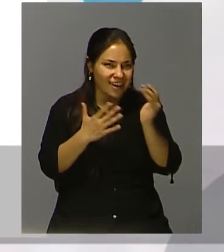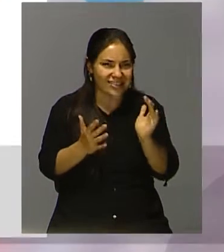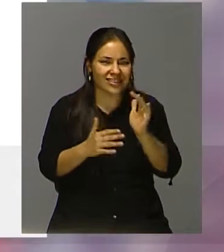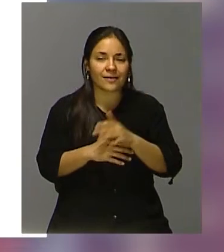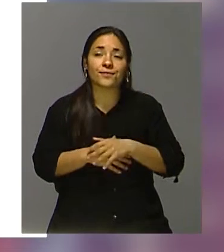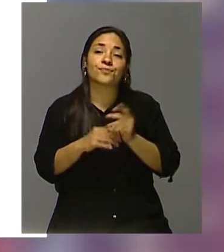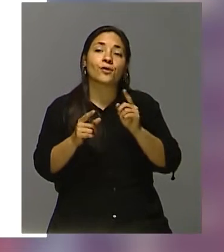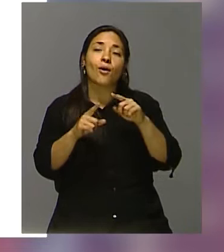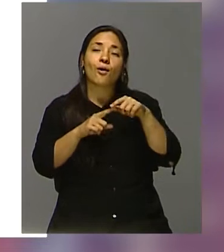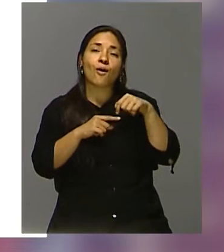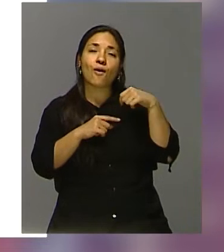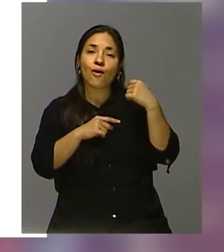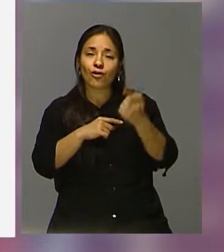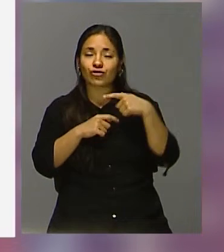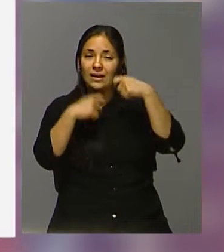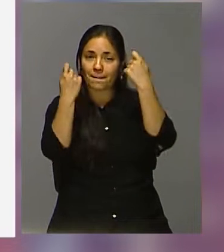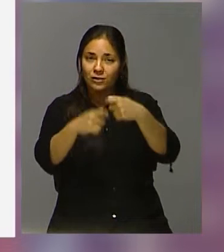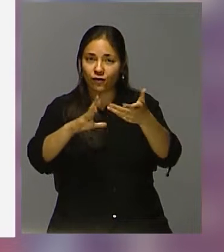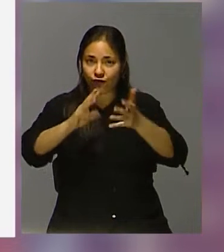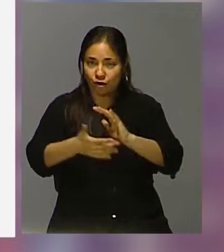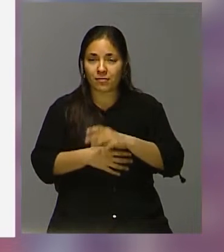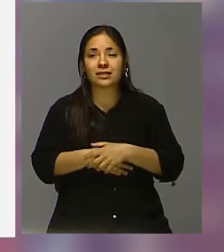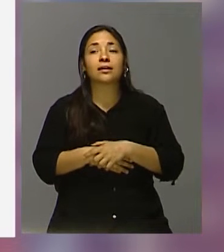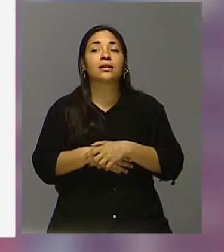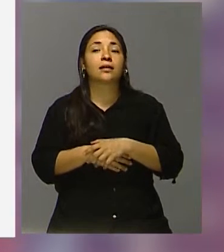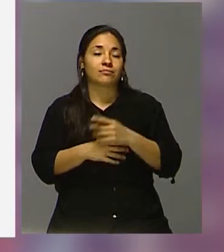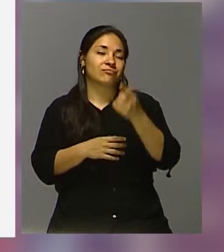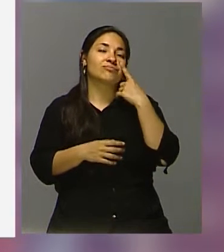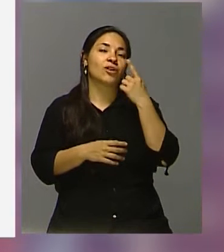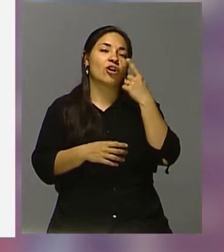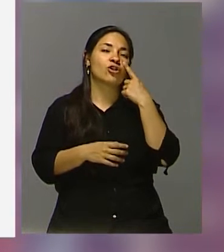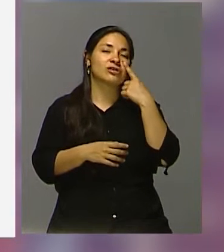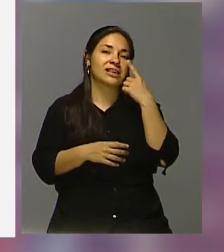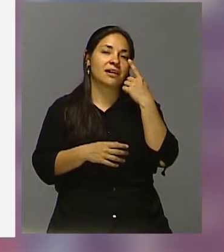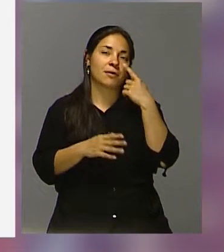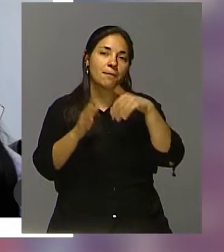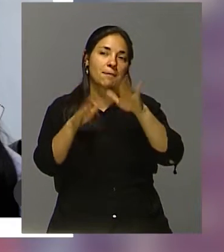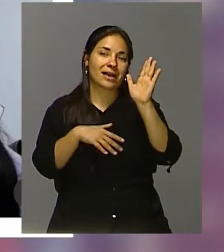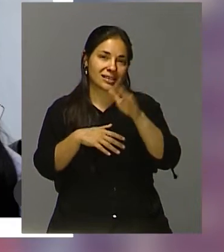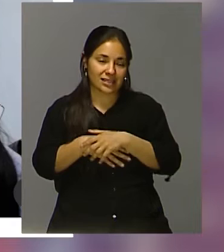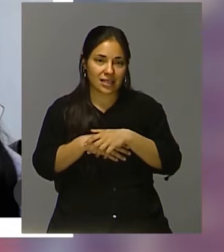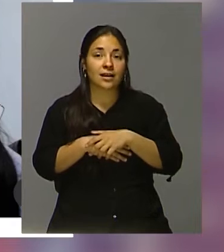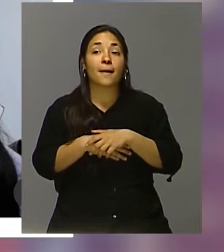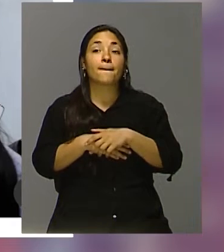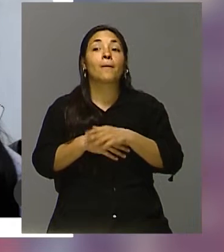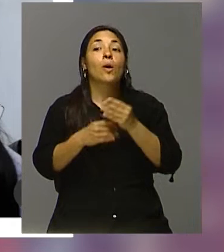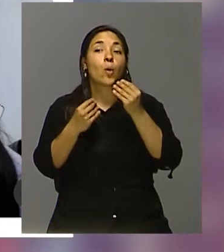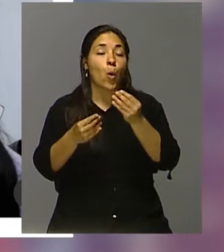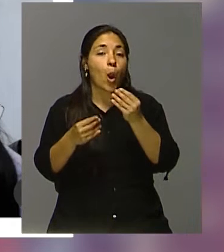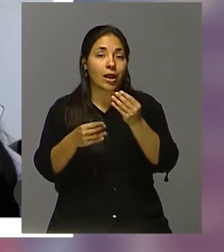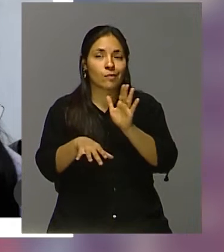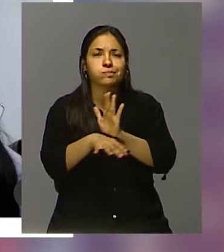de inversiones, quizás las que conocemos como más con un nivel de riesgo mayor, que es el concepto